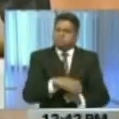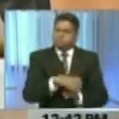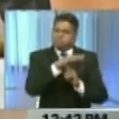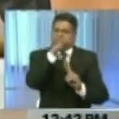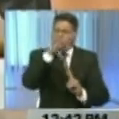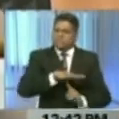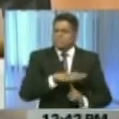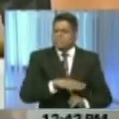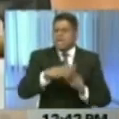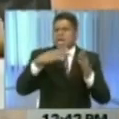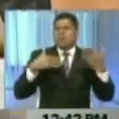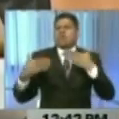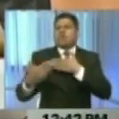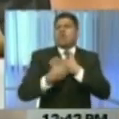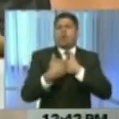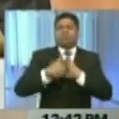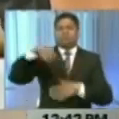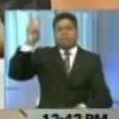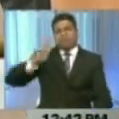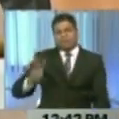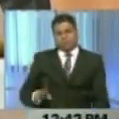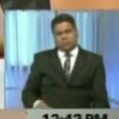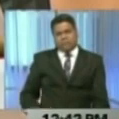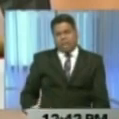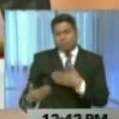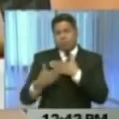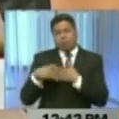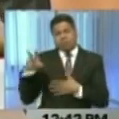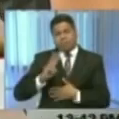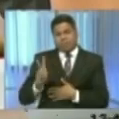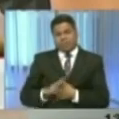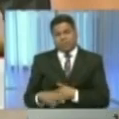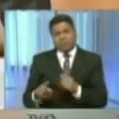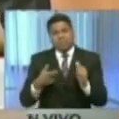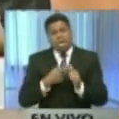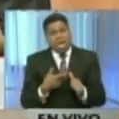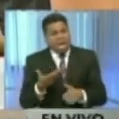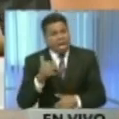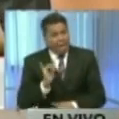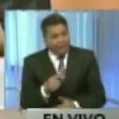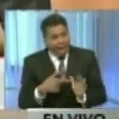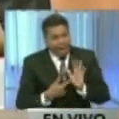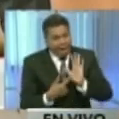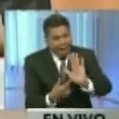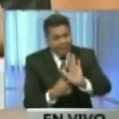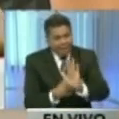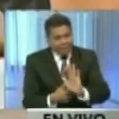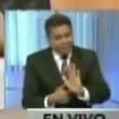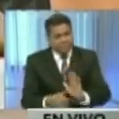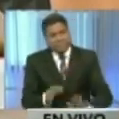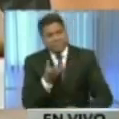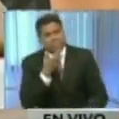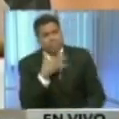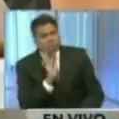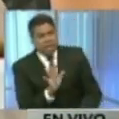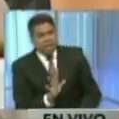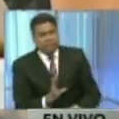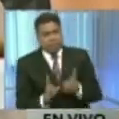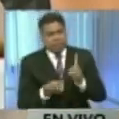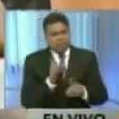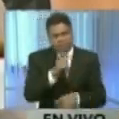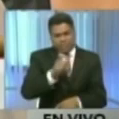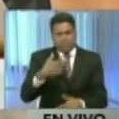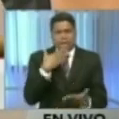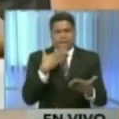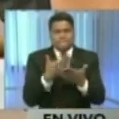Venezuela, a una campaña en connivencia con factores locales que piden la intervención de nuestro país en una